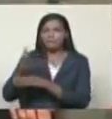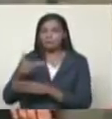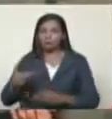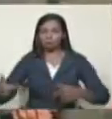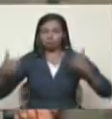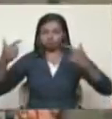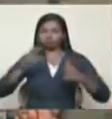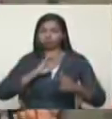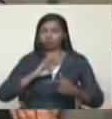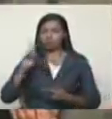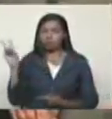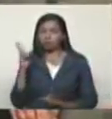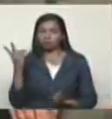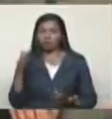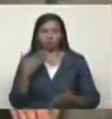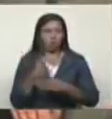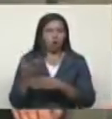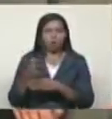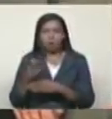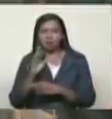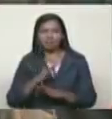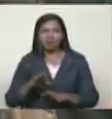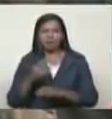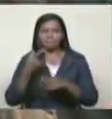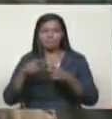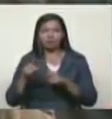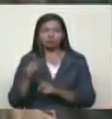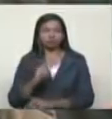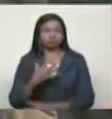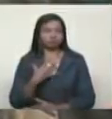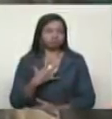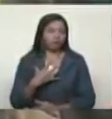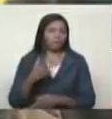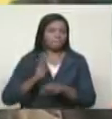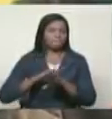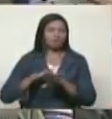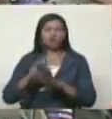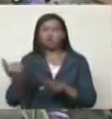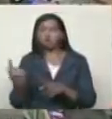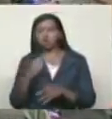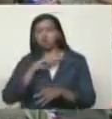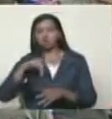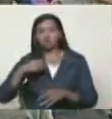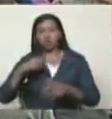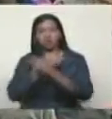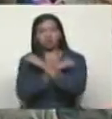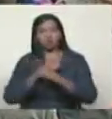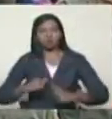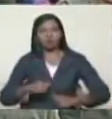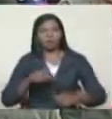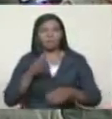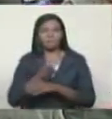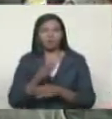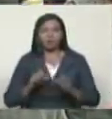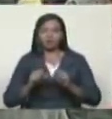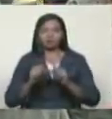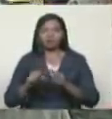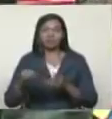aquí. Y eso no va a ocurrir, porque nosotros, como Fuerza Armada, nos vamos a